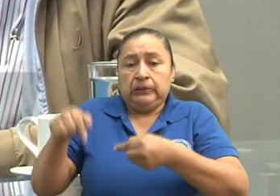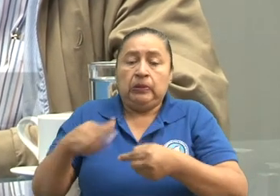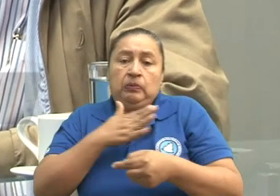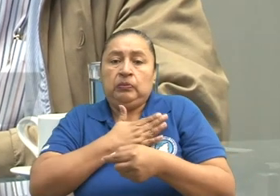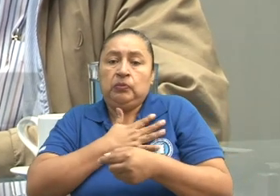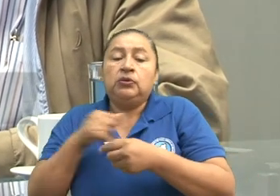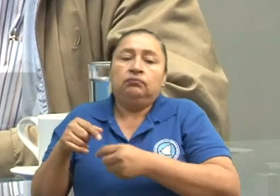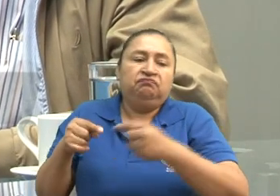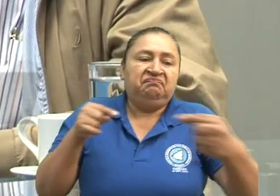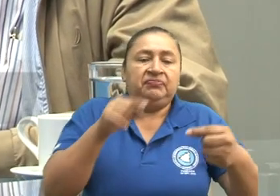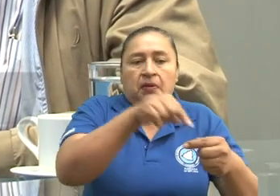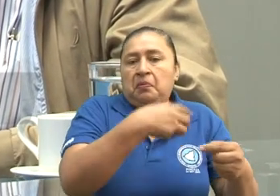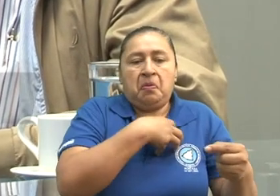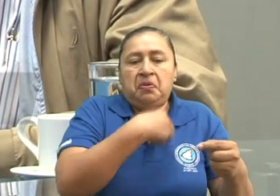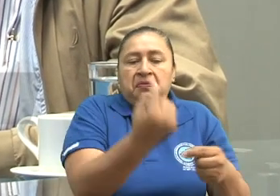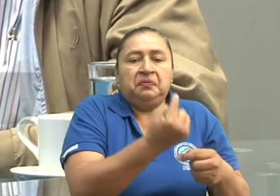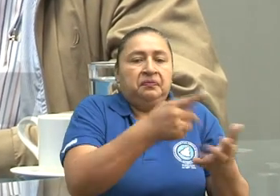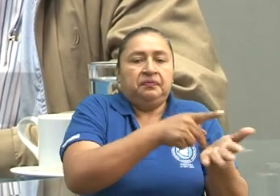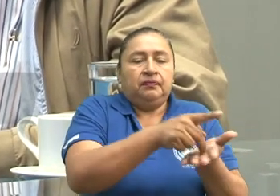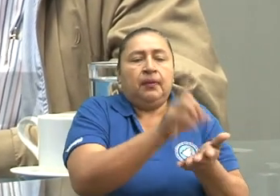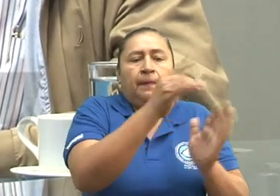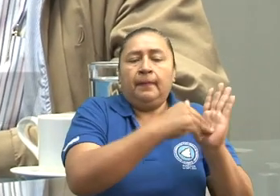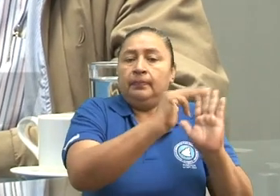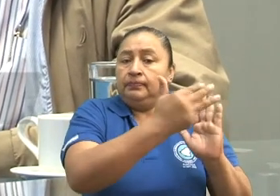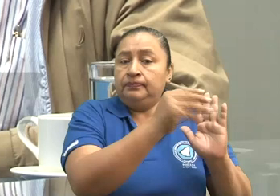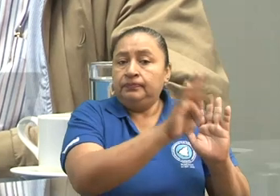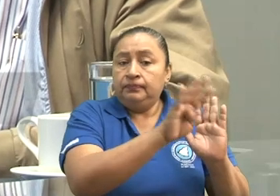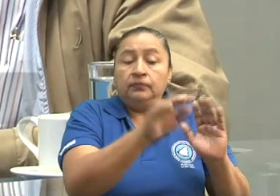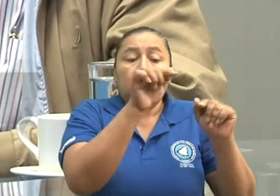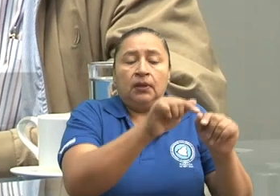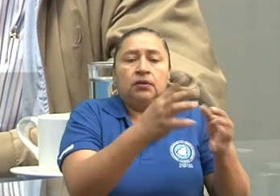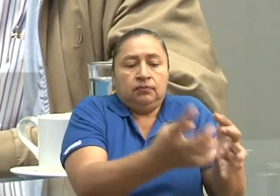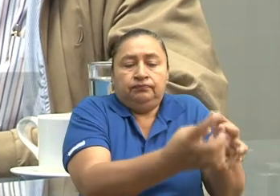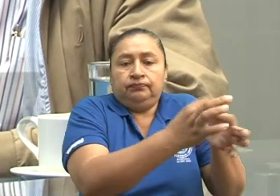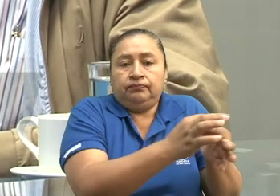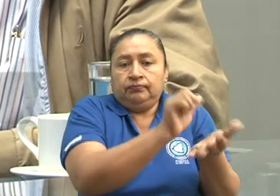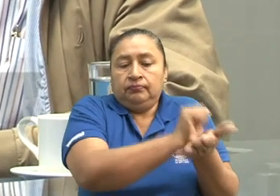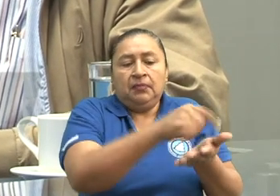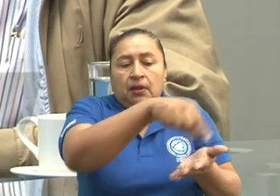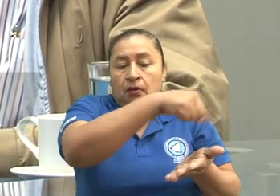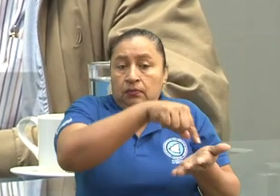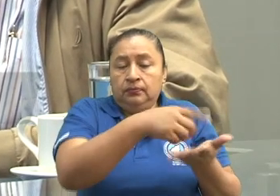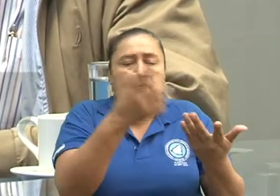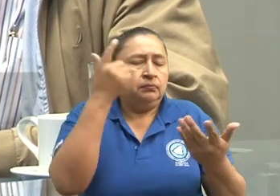Somoza, surgió el Partido Liberal Independiente en 1944, y es parte de esa alianza, pues. Ellos creen